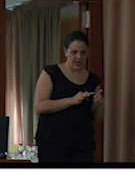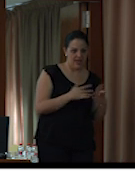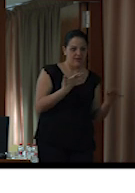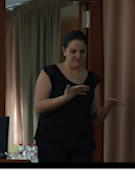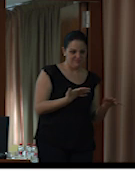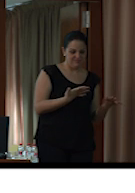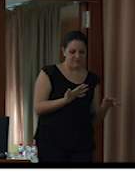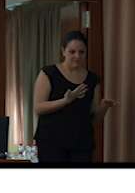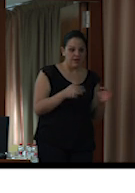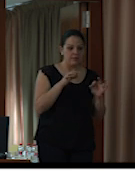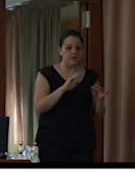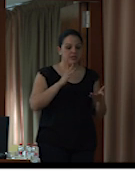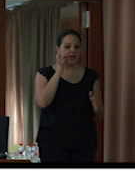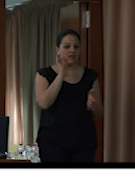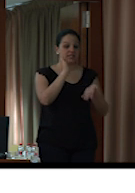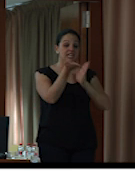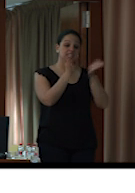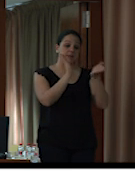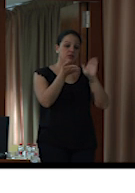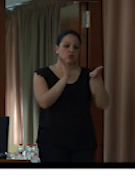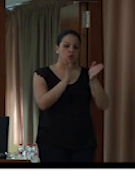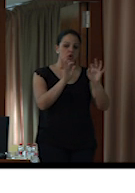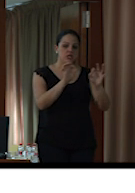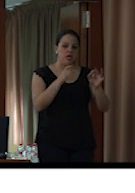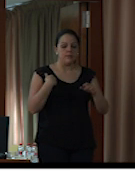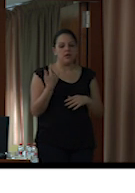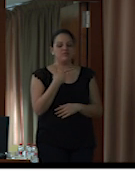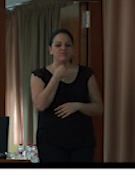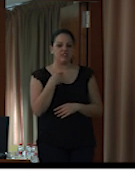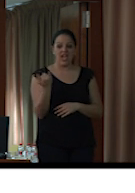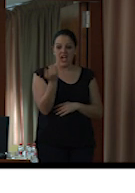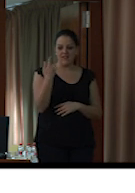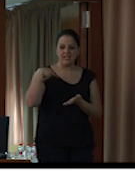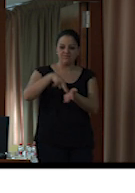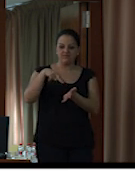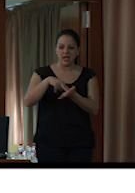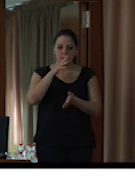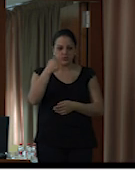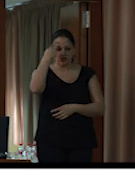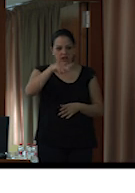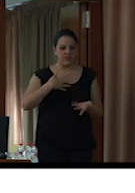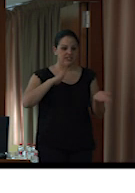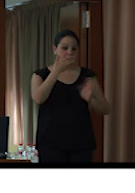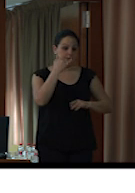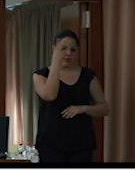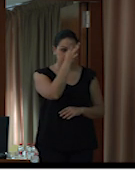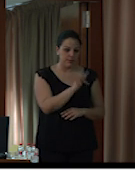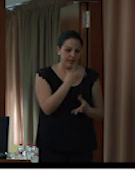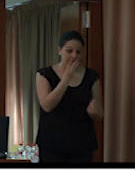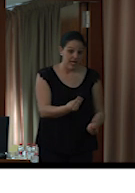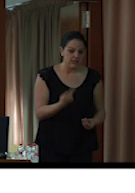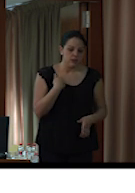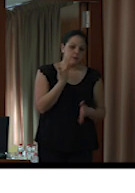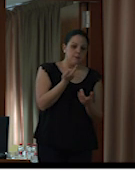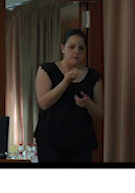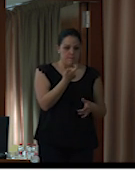Yo sé que luego, si queréis, hablamos del tratamiento de fibromialgia. A mí me hubiera gustado que estuviera Javier. Él sabe mucho más de tratamiento de fibromialgia que yo. Y si yo puedo hablar